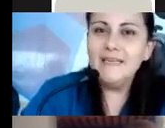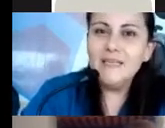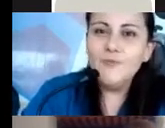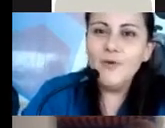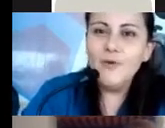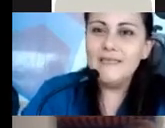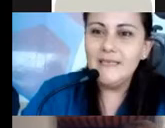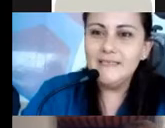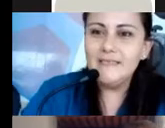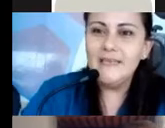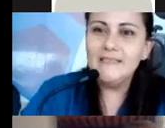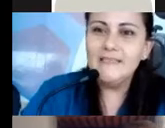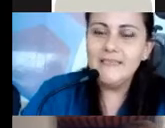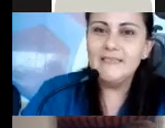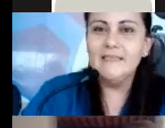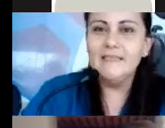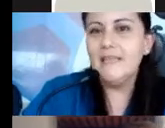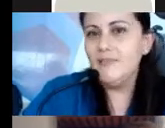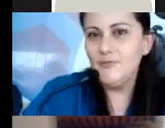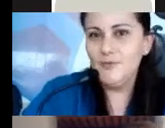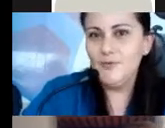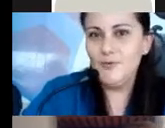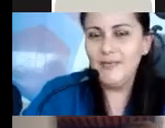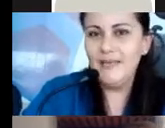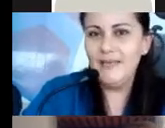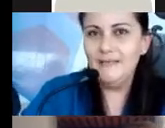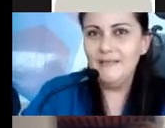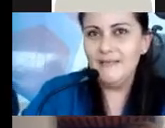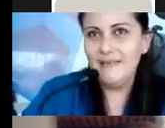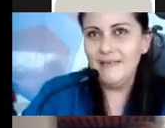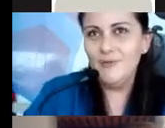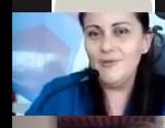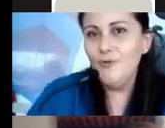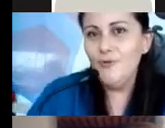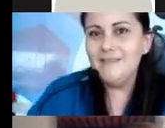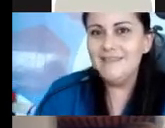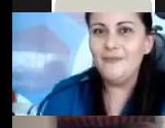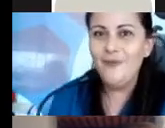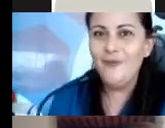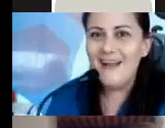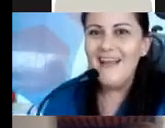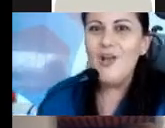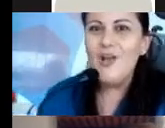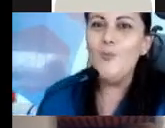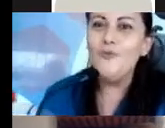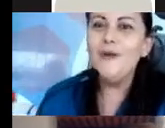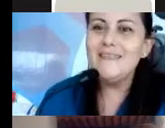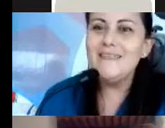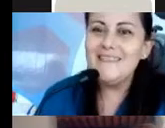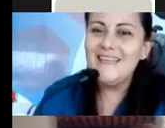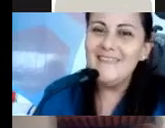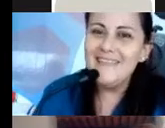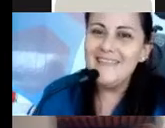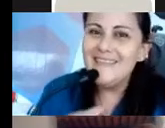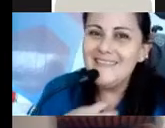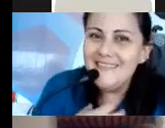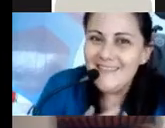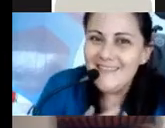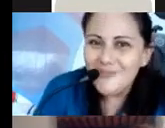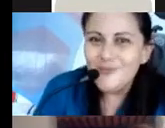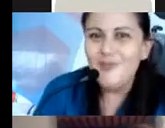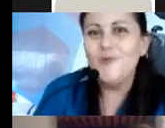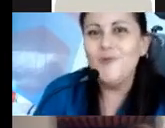hay ciertas fuerzas que existen tanto que nos influyen desde afuera, como hay fuerzas que vienen